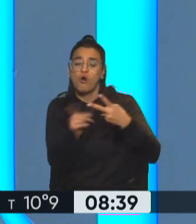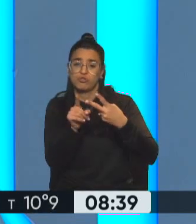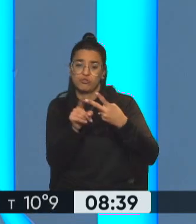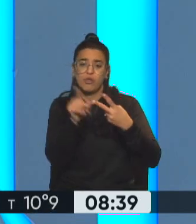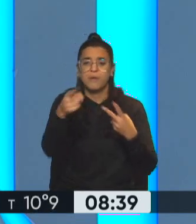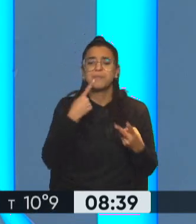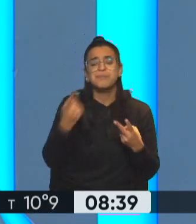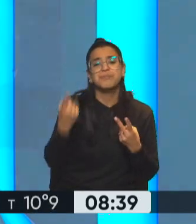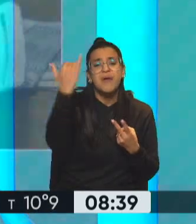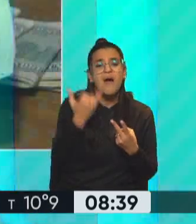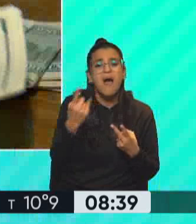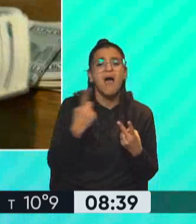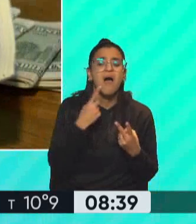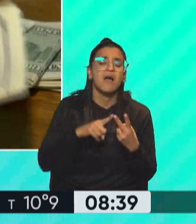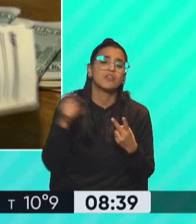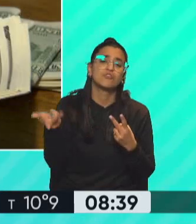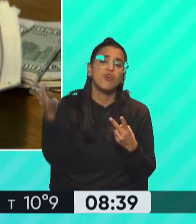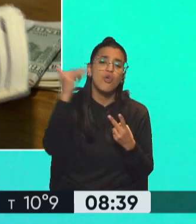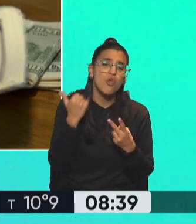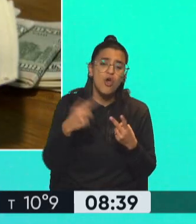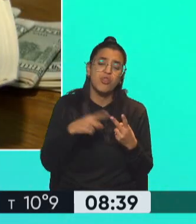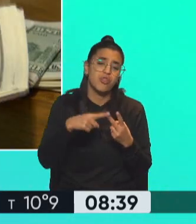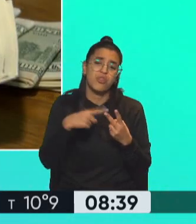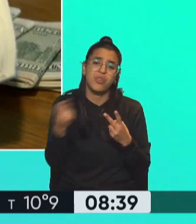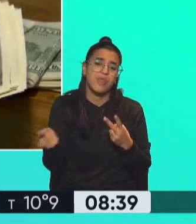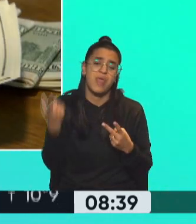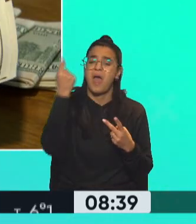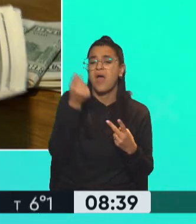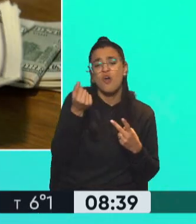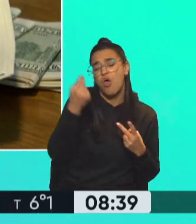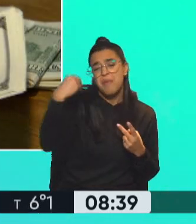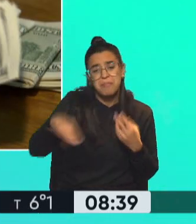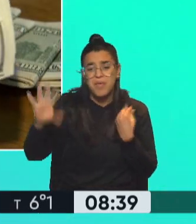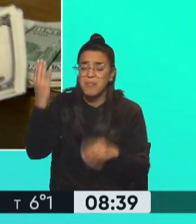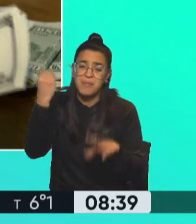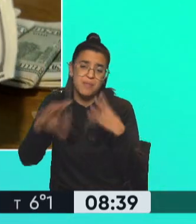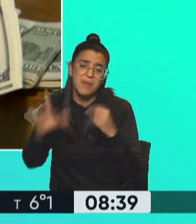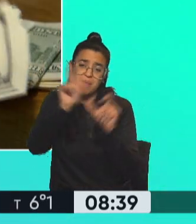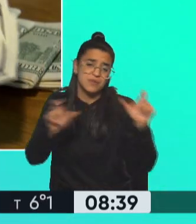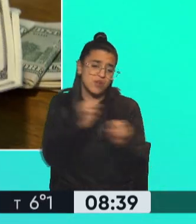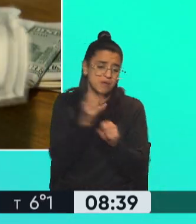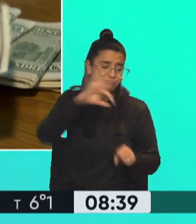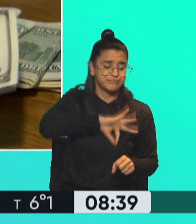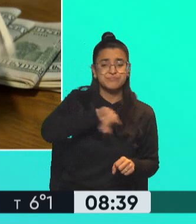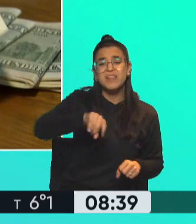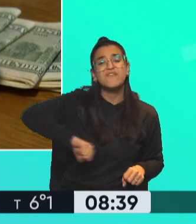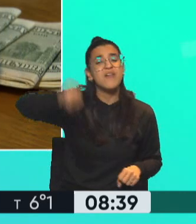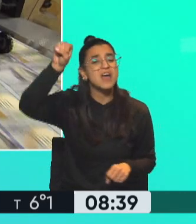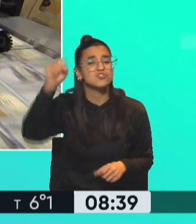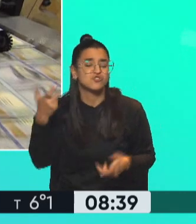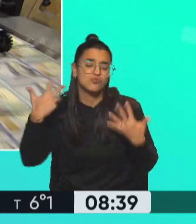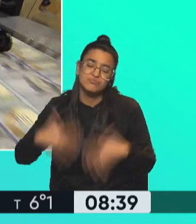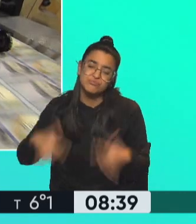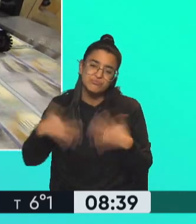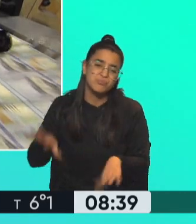este drenaje cotidiano, casi podríamos decir, del poder adquisitivo de los asalariados, con una inflación que costaba